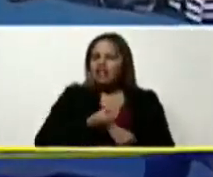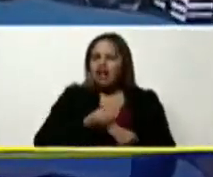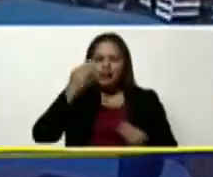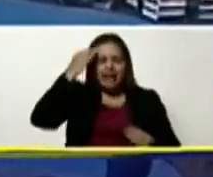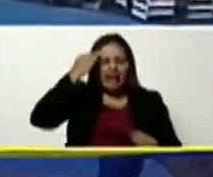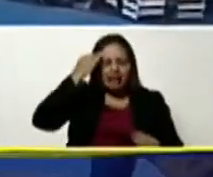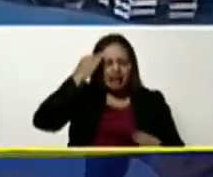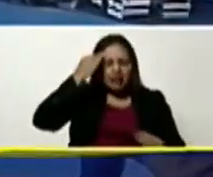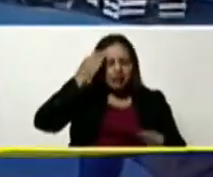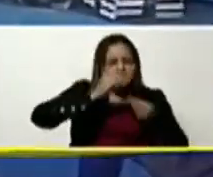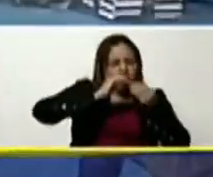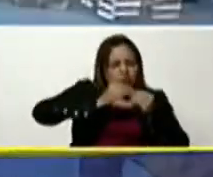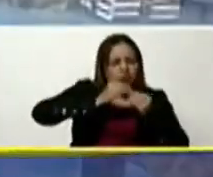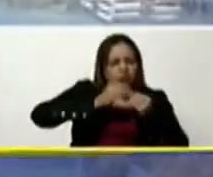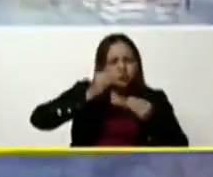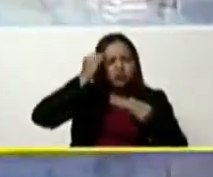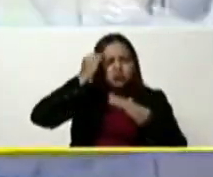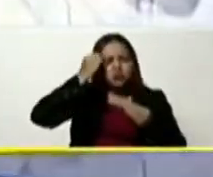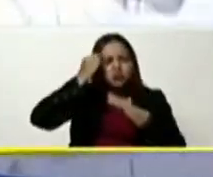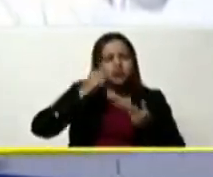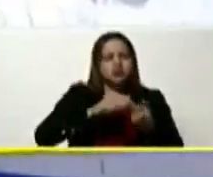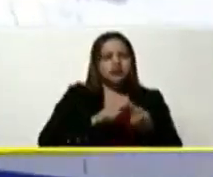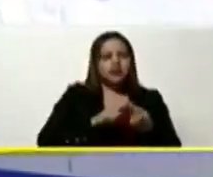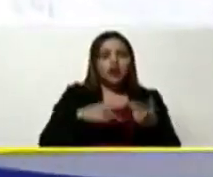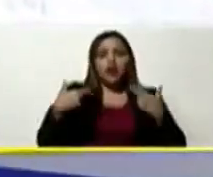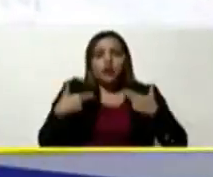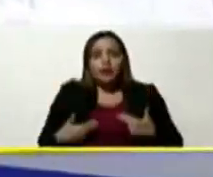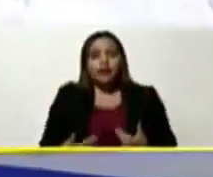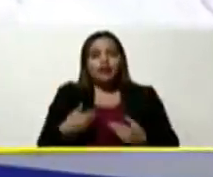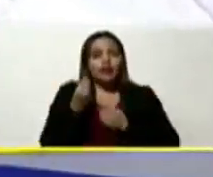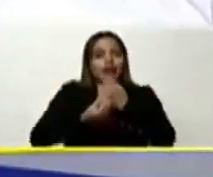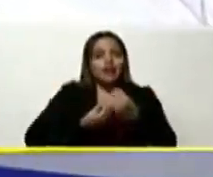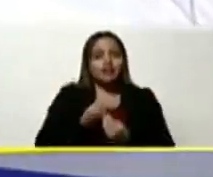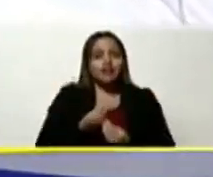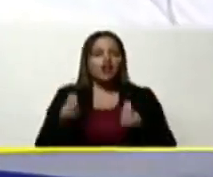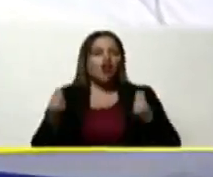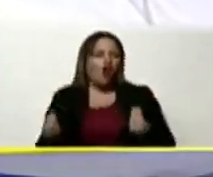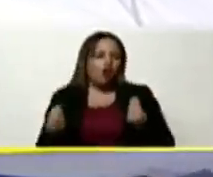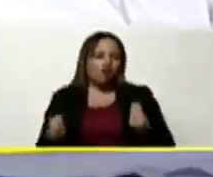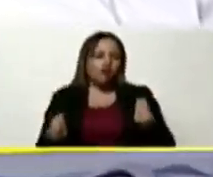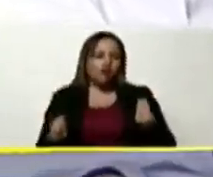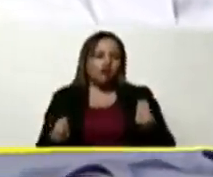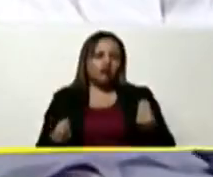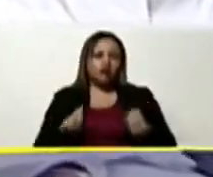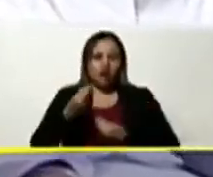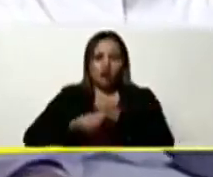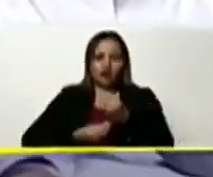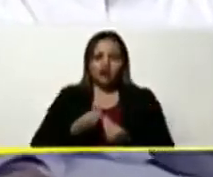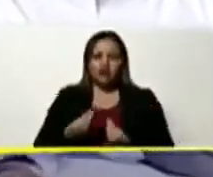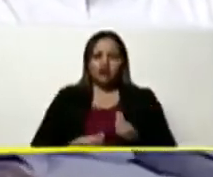mente solamente. El ser humano es lo que hace y cómo lo hace.